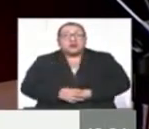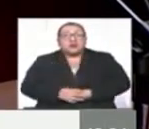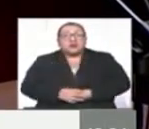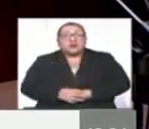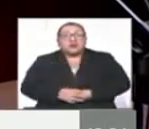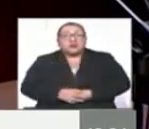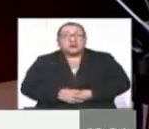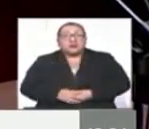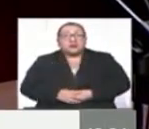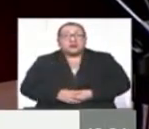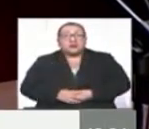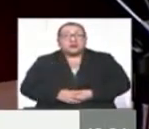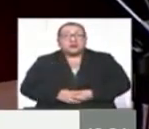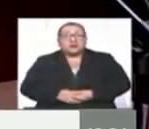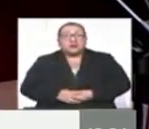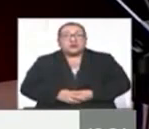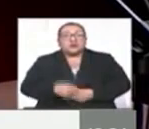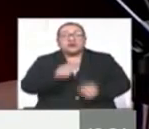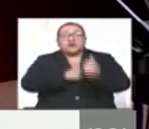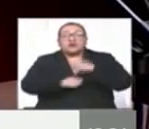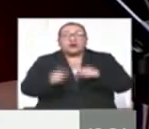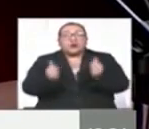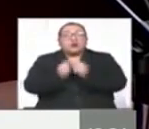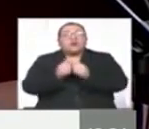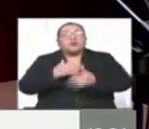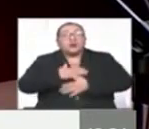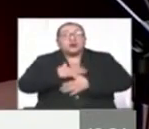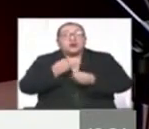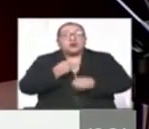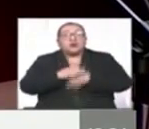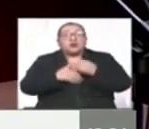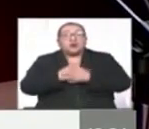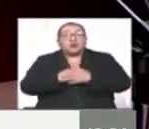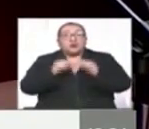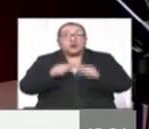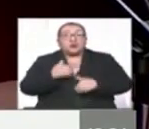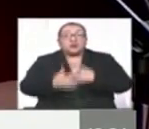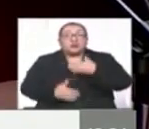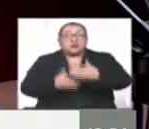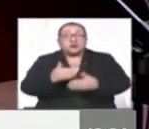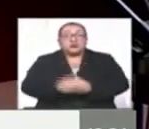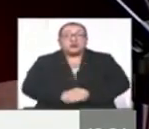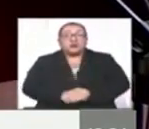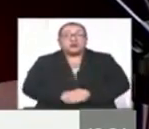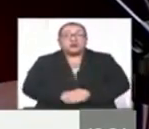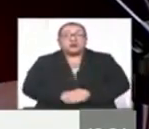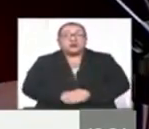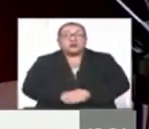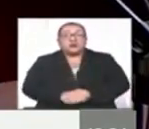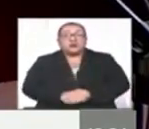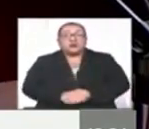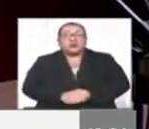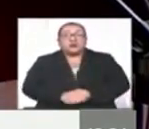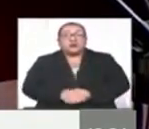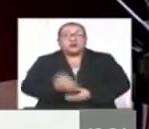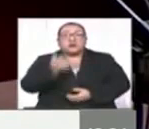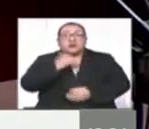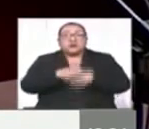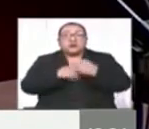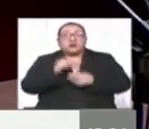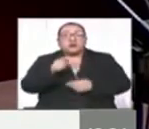familia sufre conmigo por todo este proceso A pesar de todo